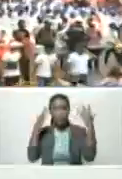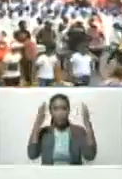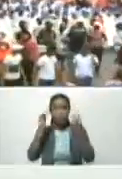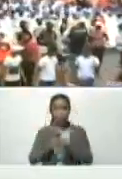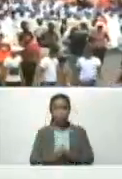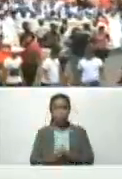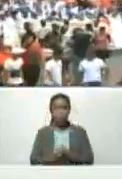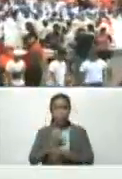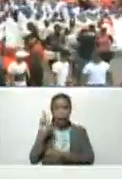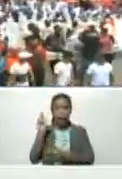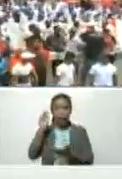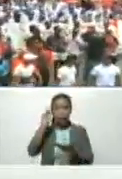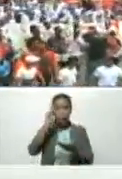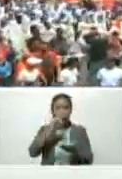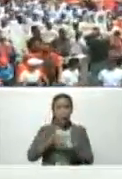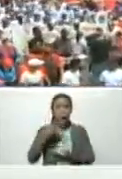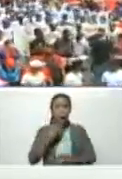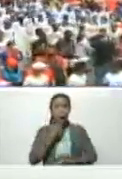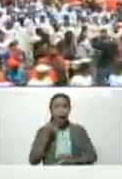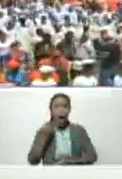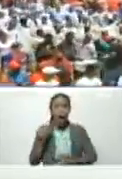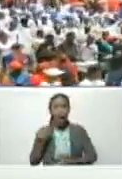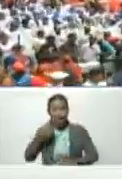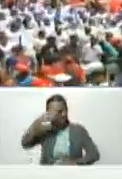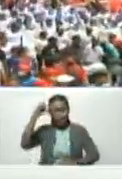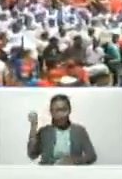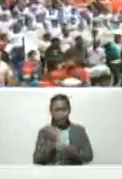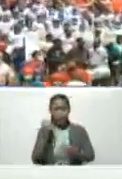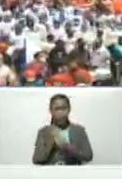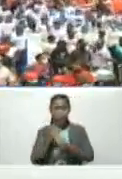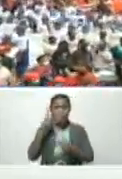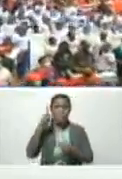Ahí viene llegando la juventud obrera de PDVSA.